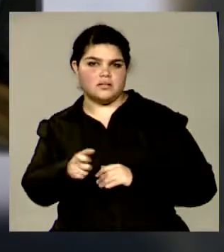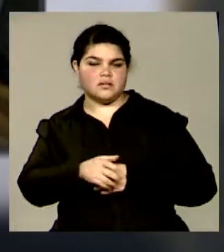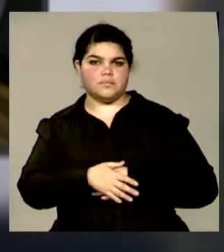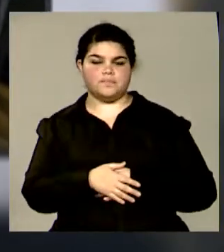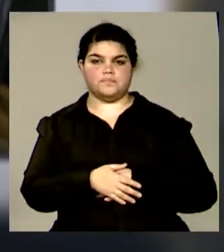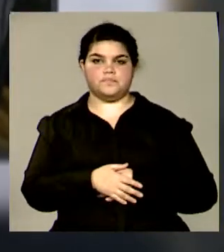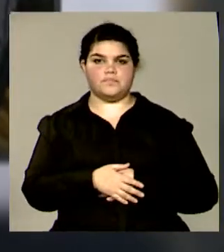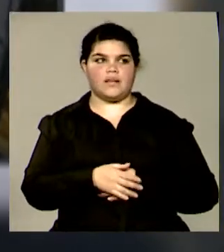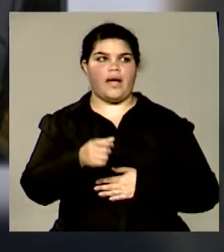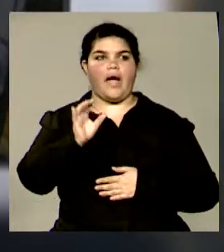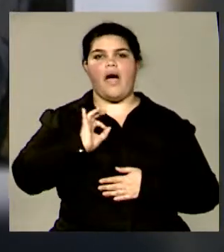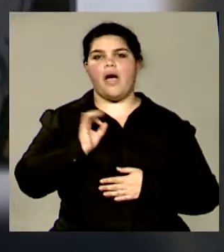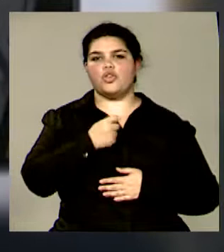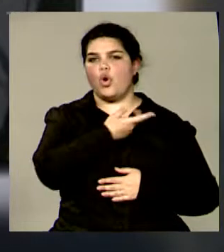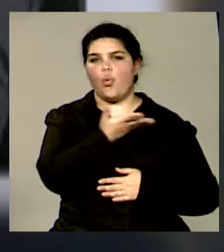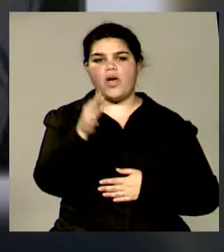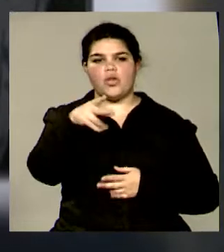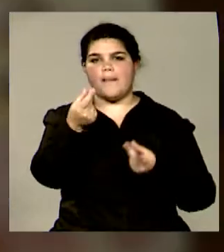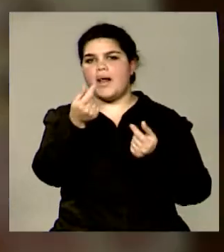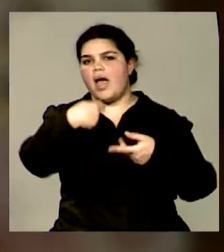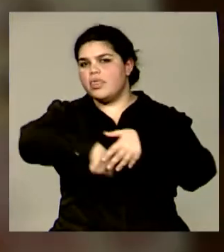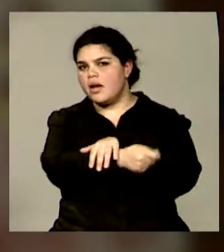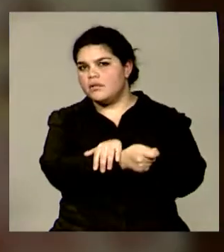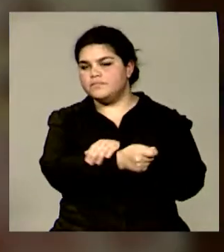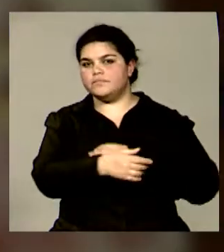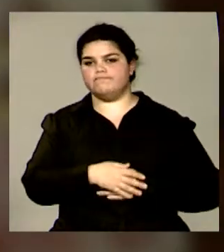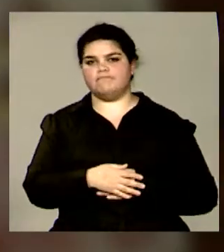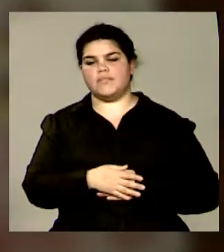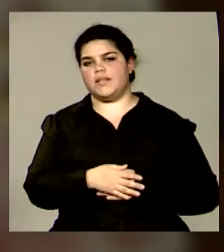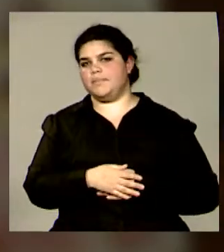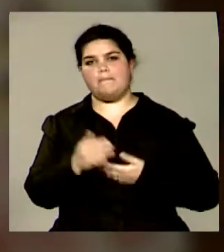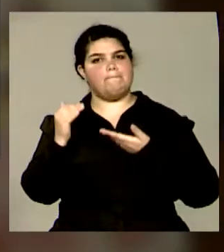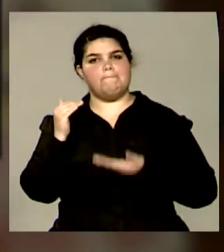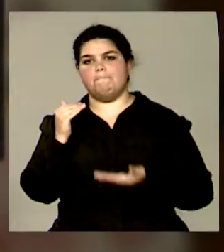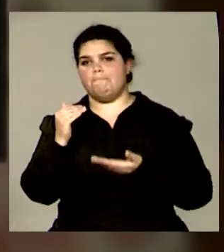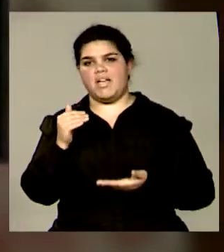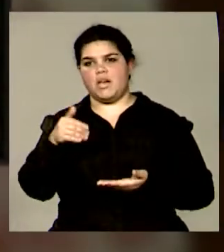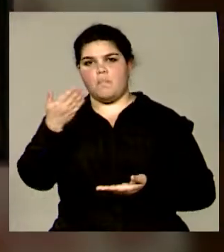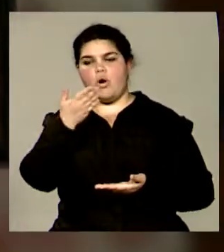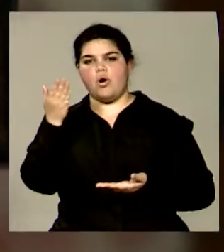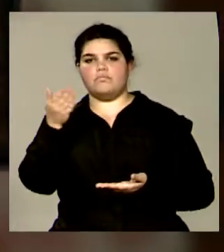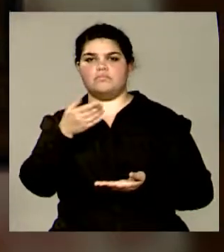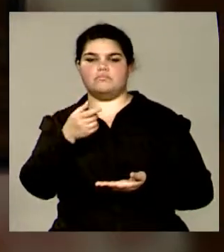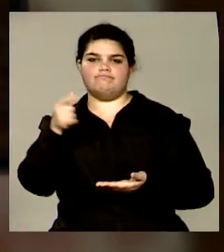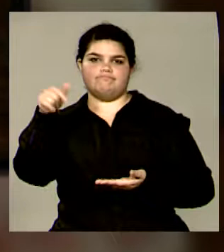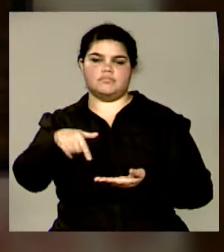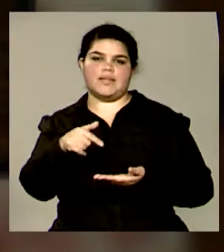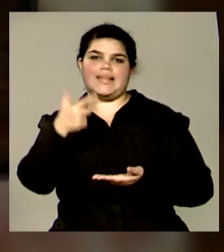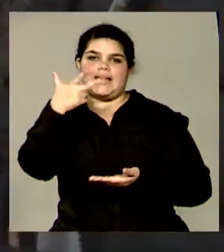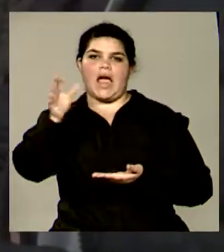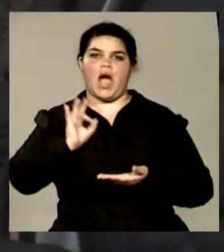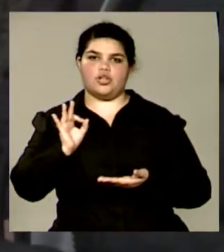años de cárcel te lleva a hacer un lavado de activo? El mínimo de la pena que ha previsto el legislador es de 3 años de prisión, pero